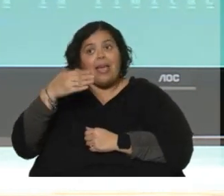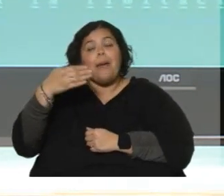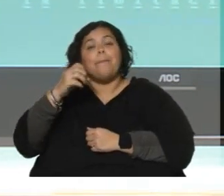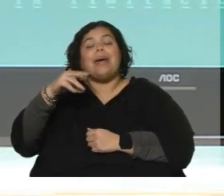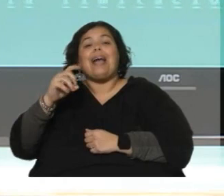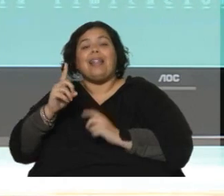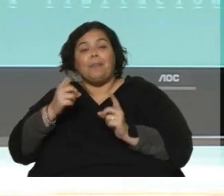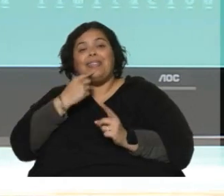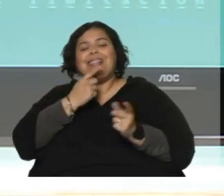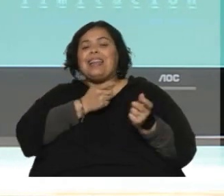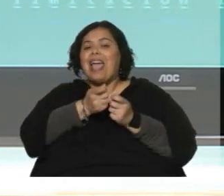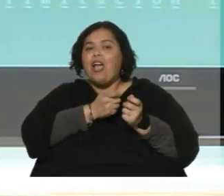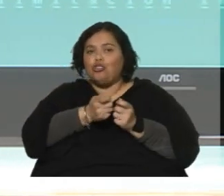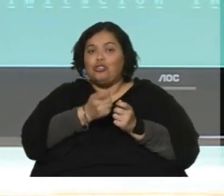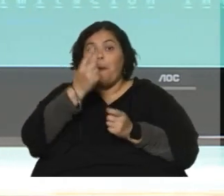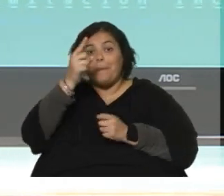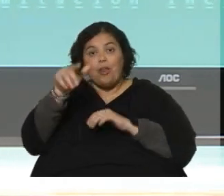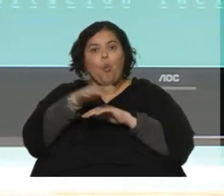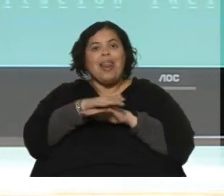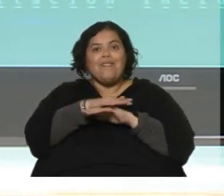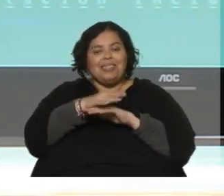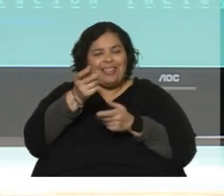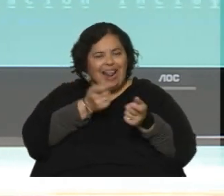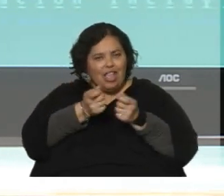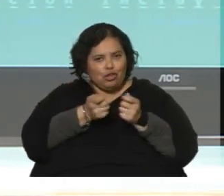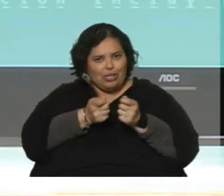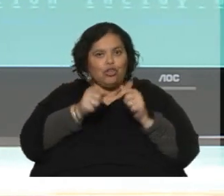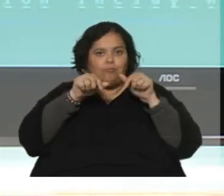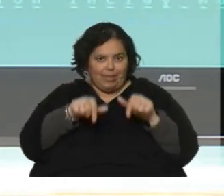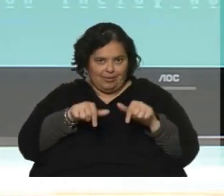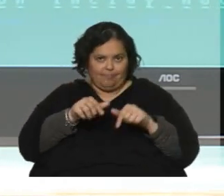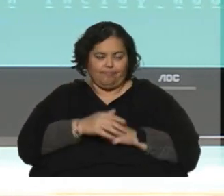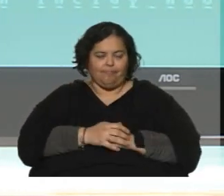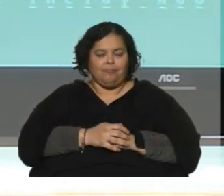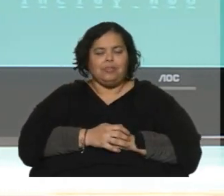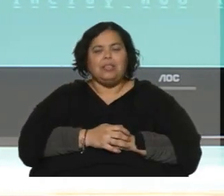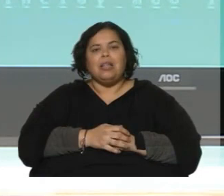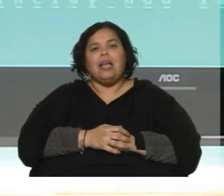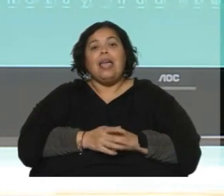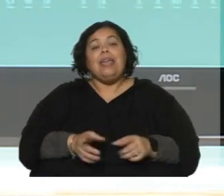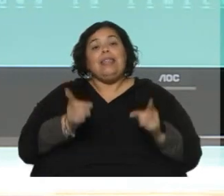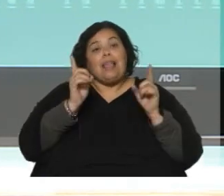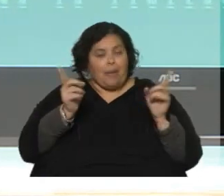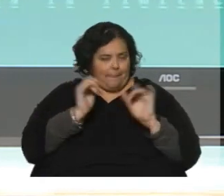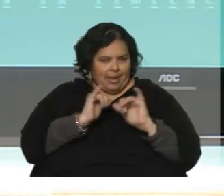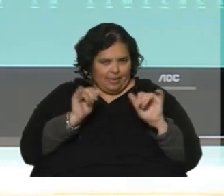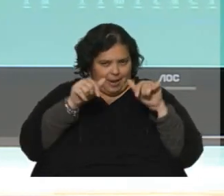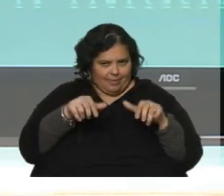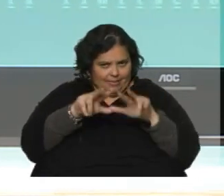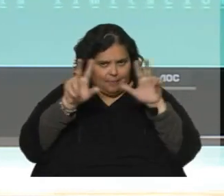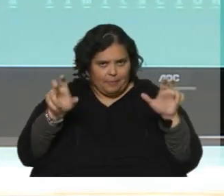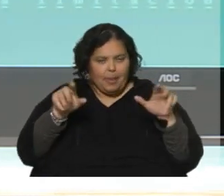una negociación bueno el piso de la negociación es este y es importante recientemente y para ir redondeando